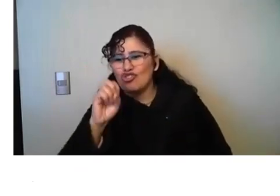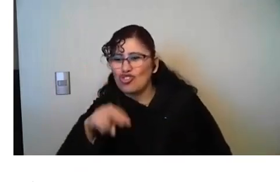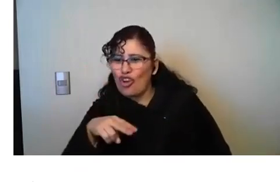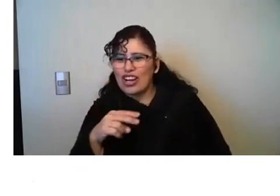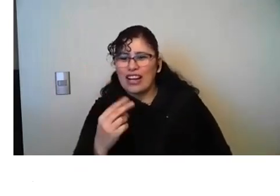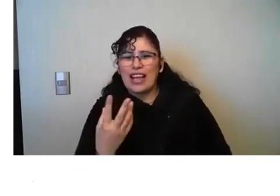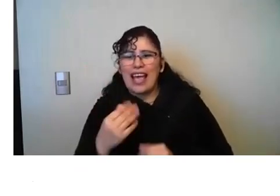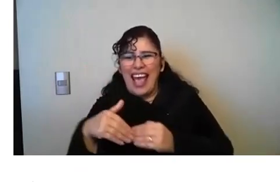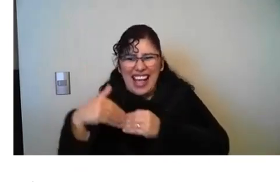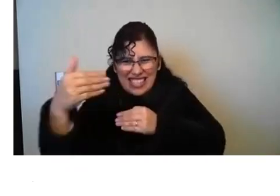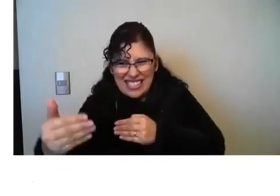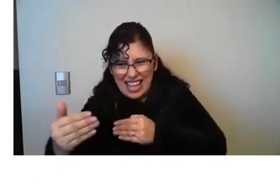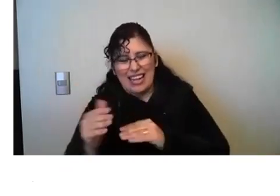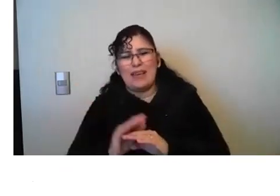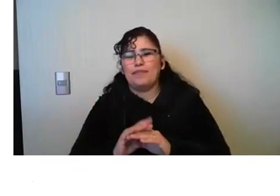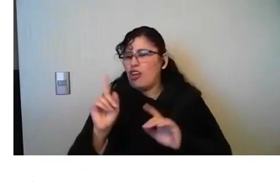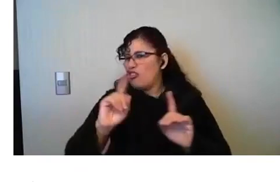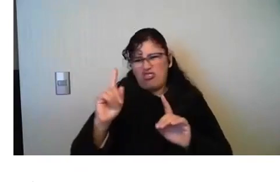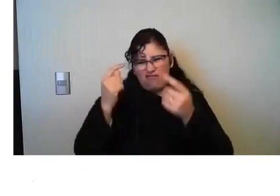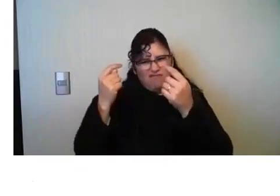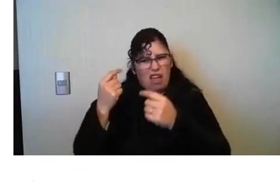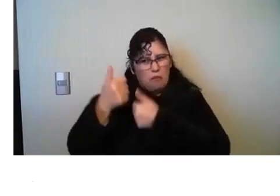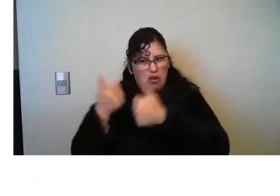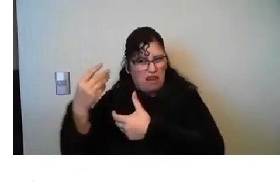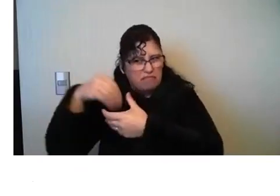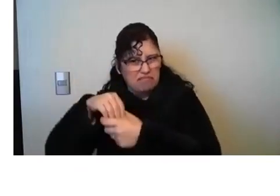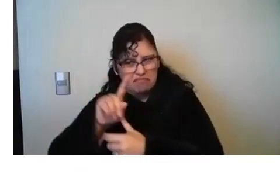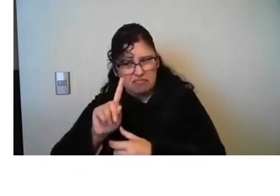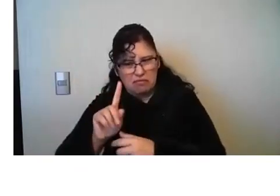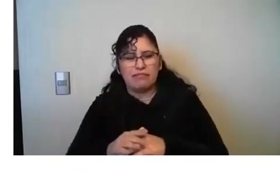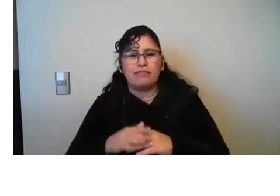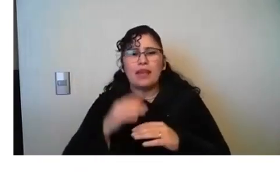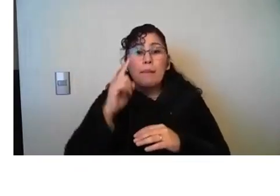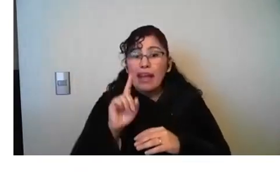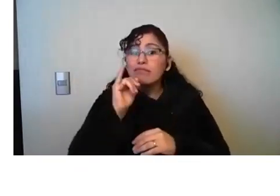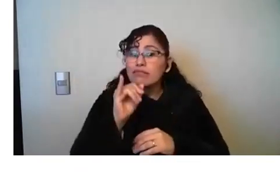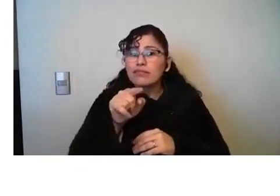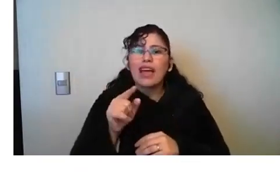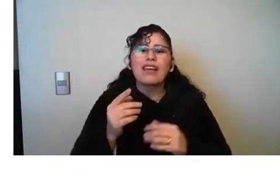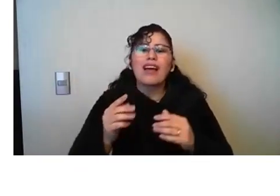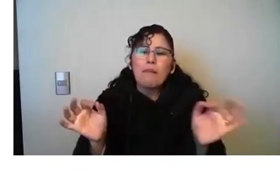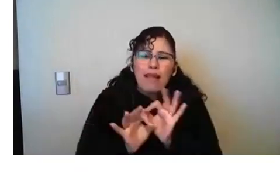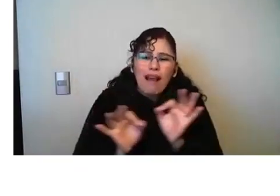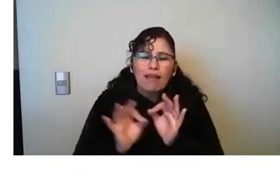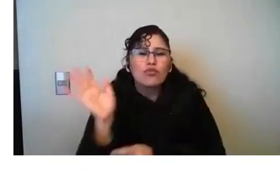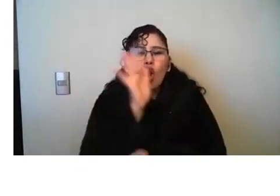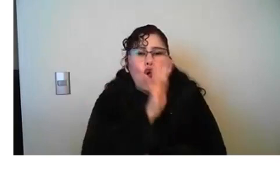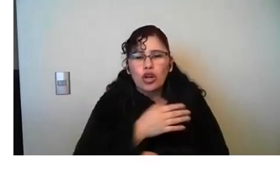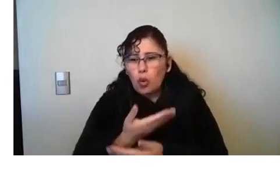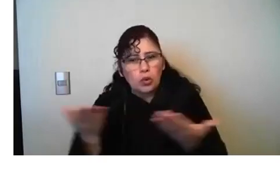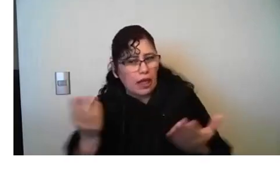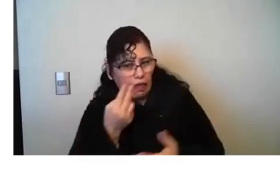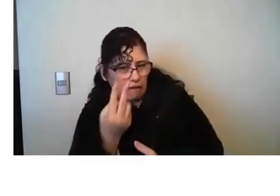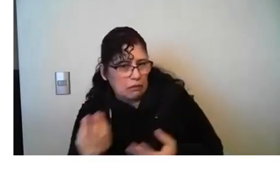evaluar. Hay distintos tonos de colores, ¿ya? Quizás, no sé cómo lo puedan observar ustedes